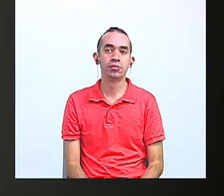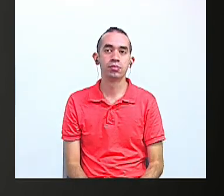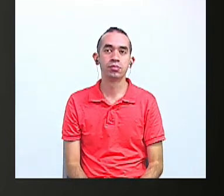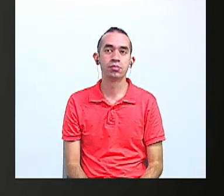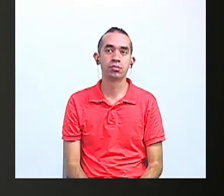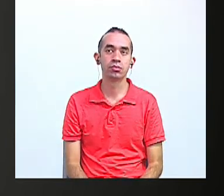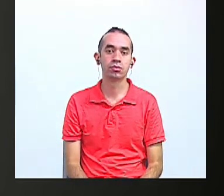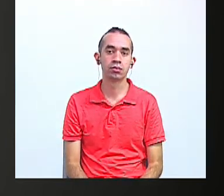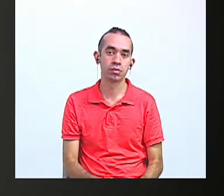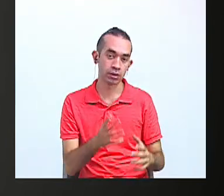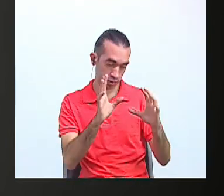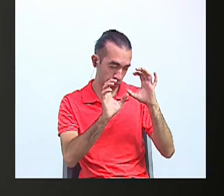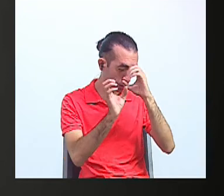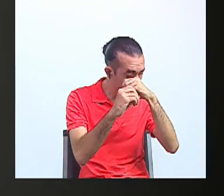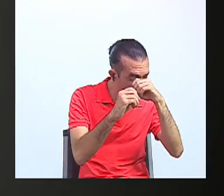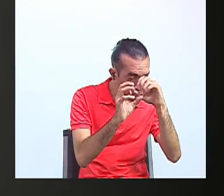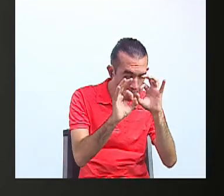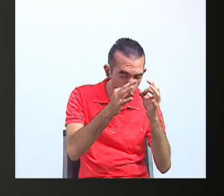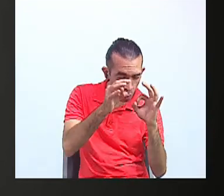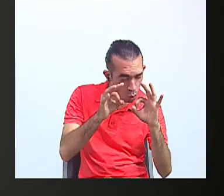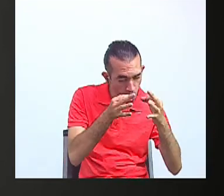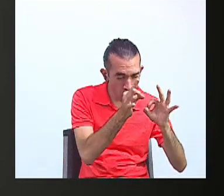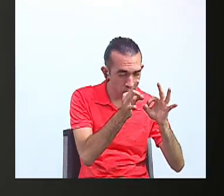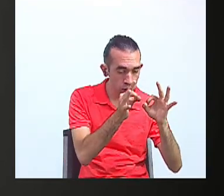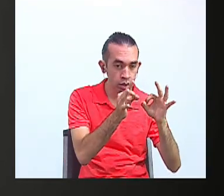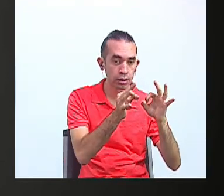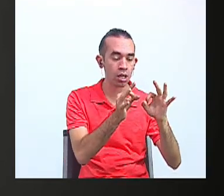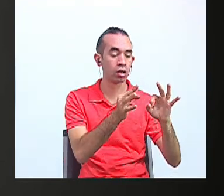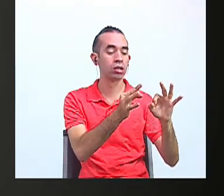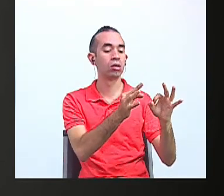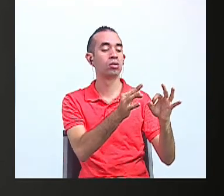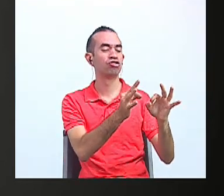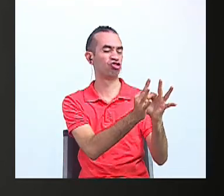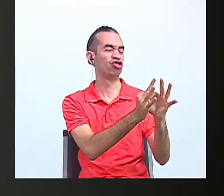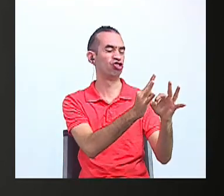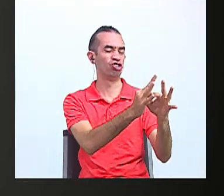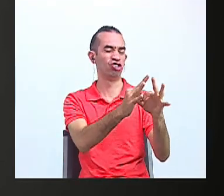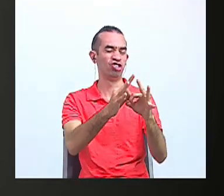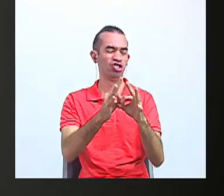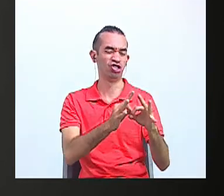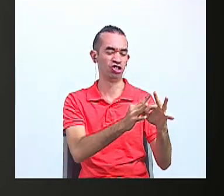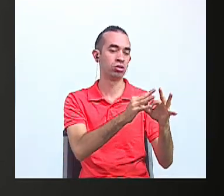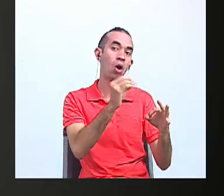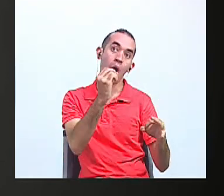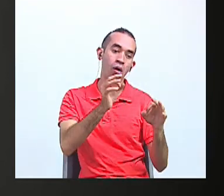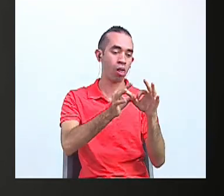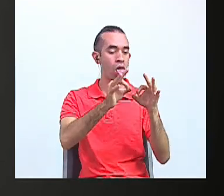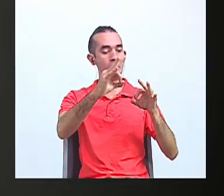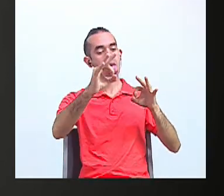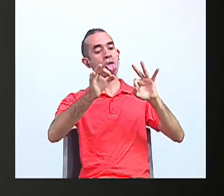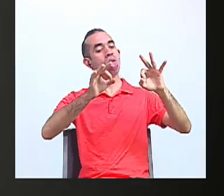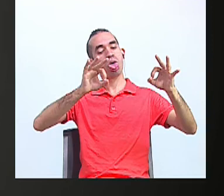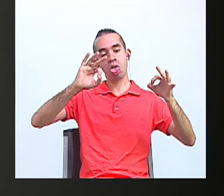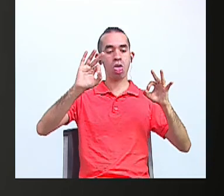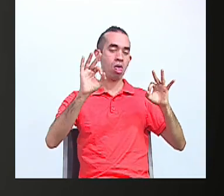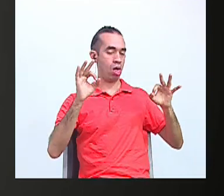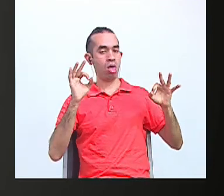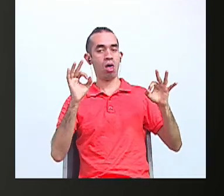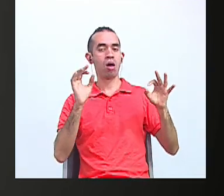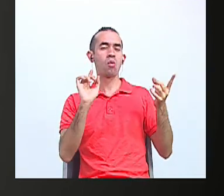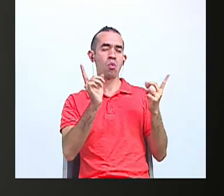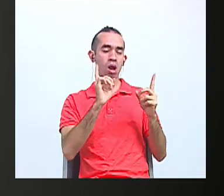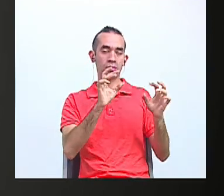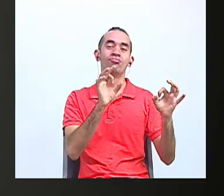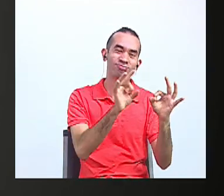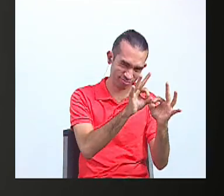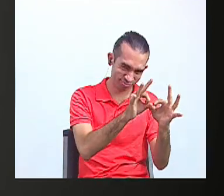encuentran las moléculas en un estado sólido? ¿Muy juntas, muy unidas o muy separadas? Muy bien, muy